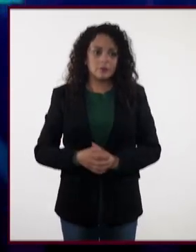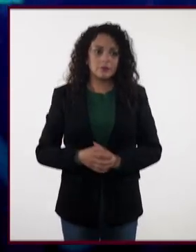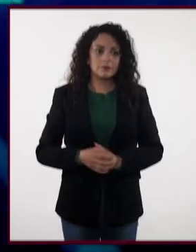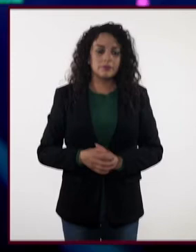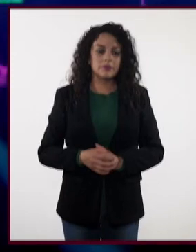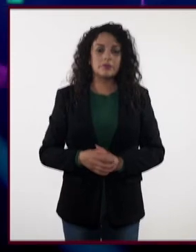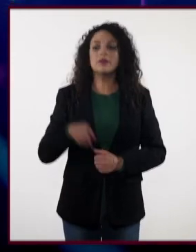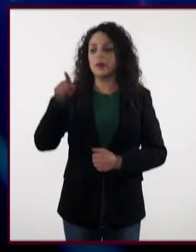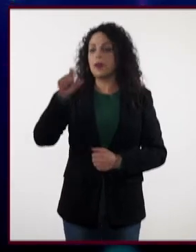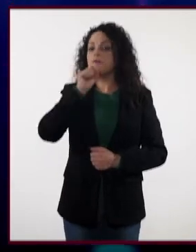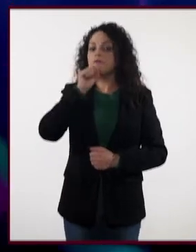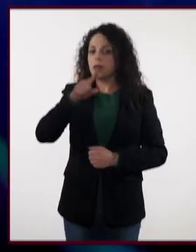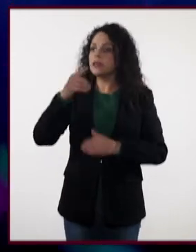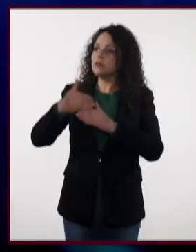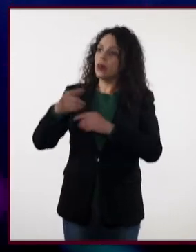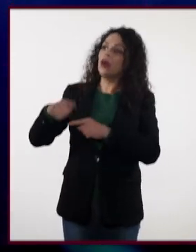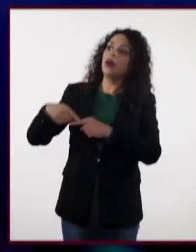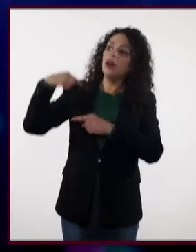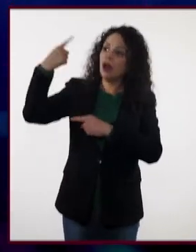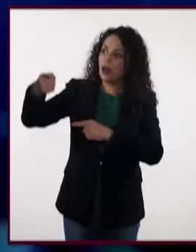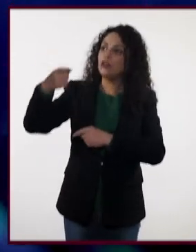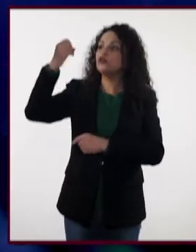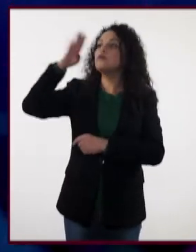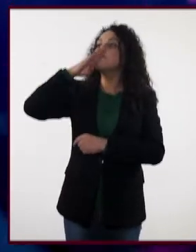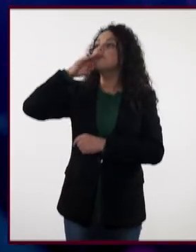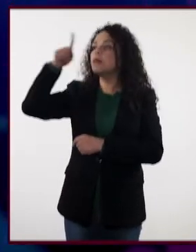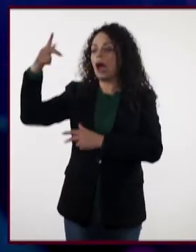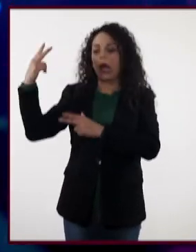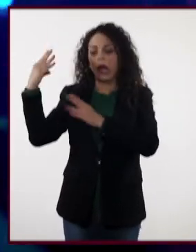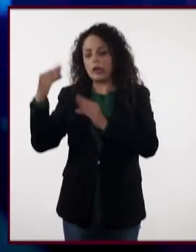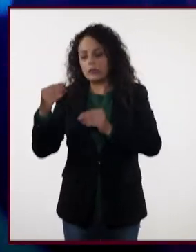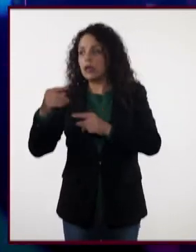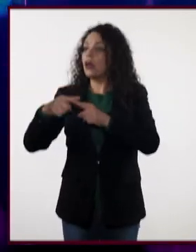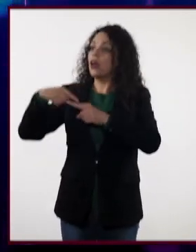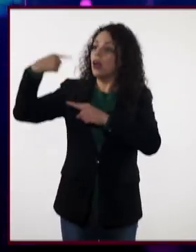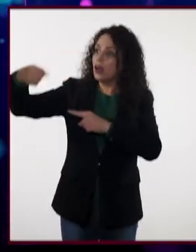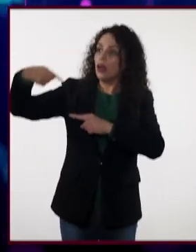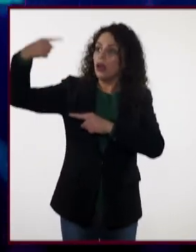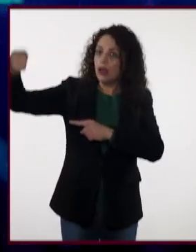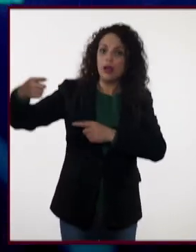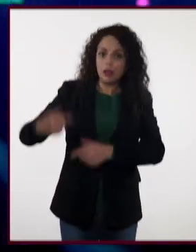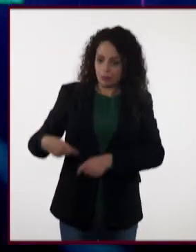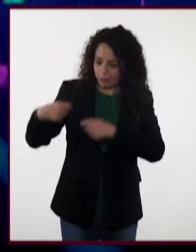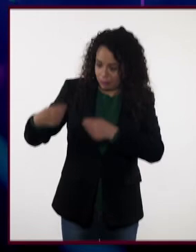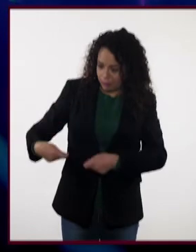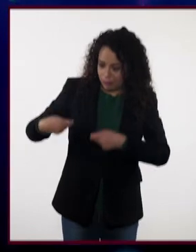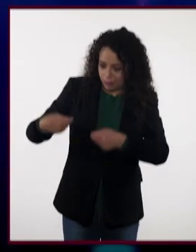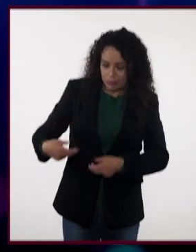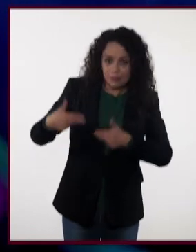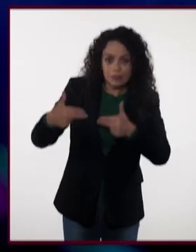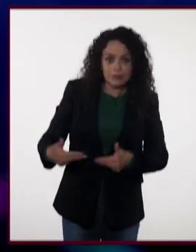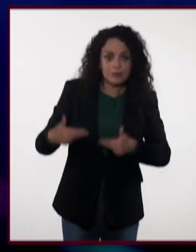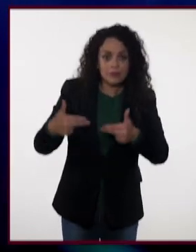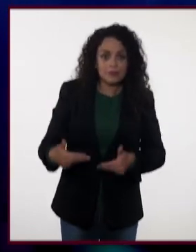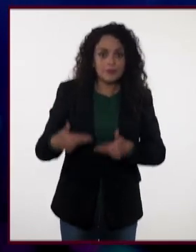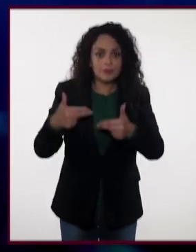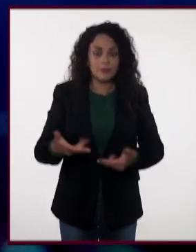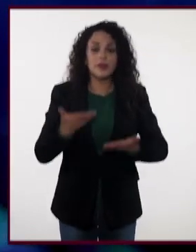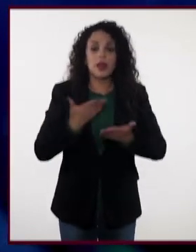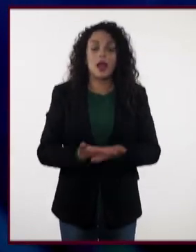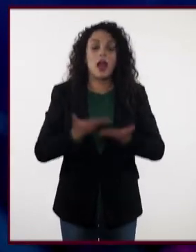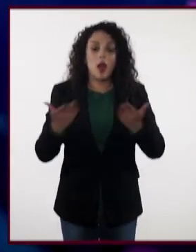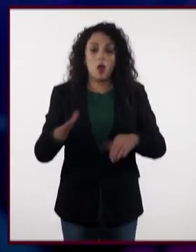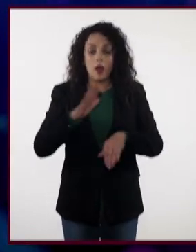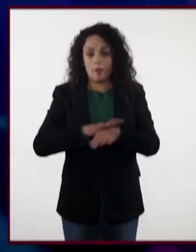sus abuelas. Entonces, pues es algo que yo creo que traemos ahí en nuestra memoria heredada. Entonces, ahora específicamente